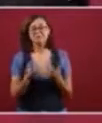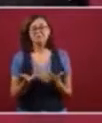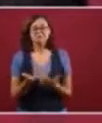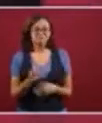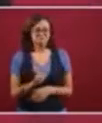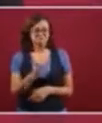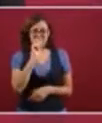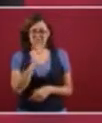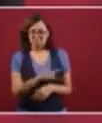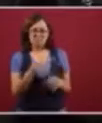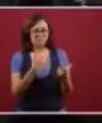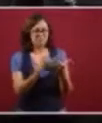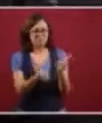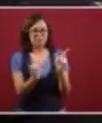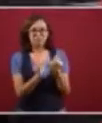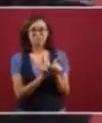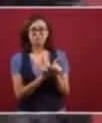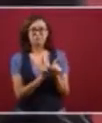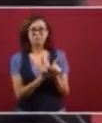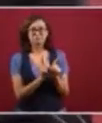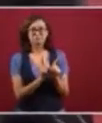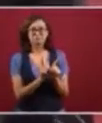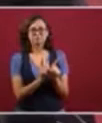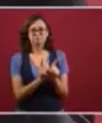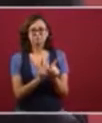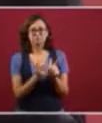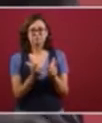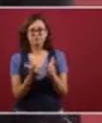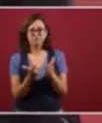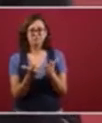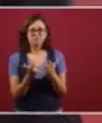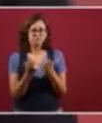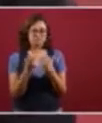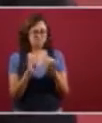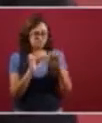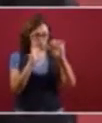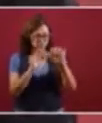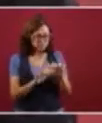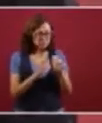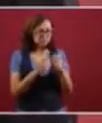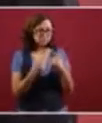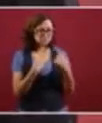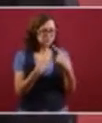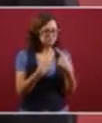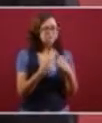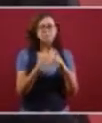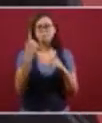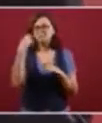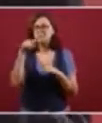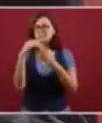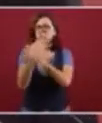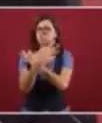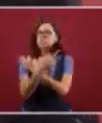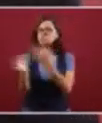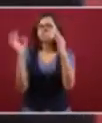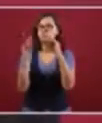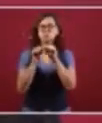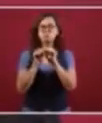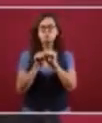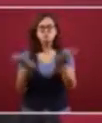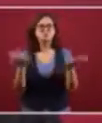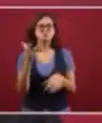grupo elaboro los mensajes para transmitir en